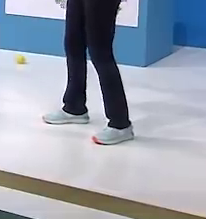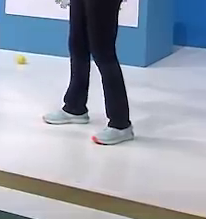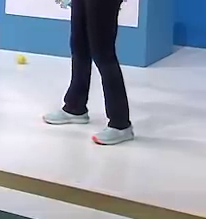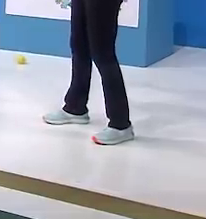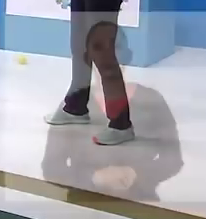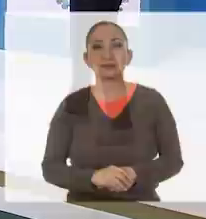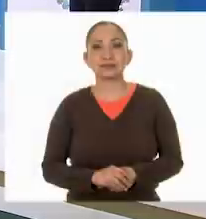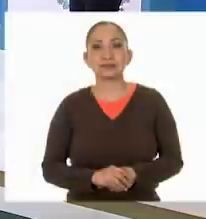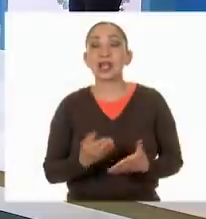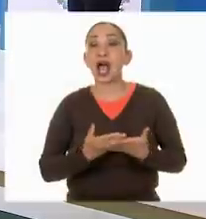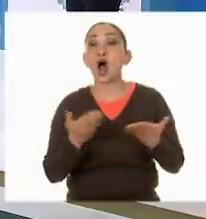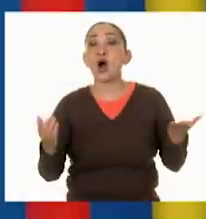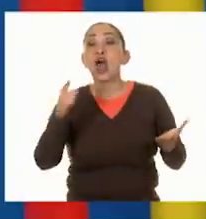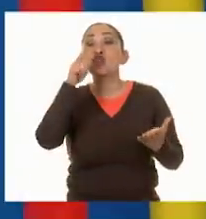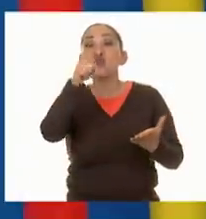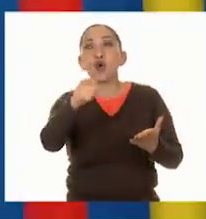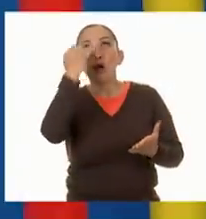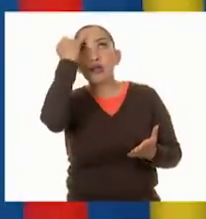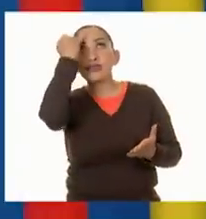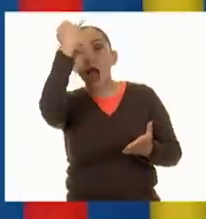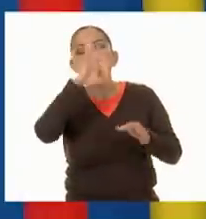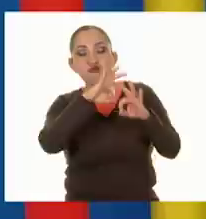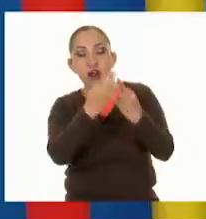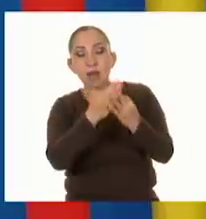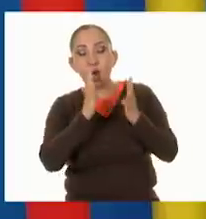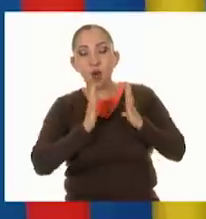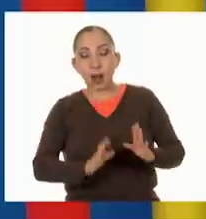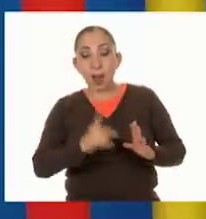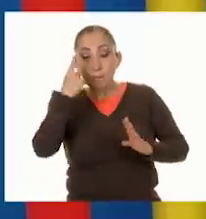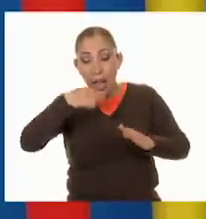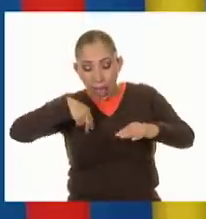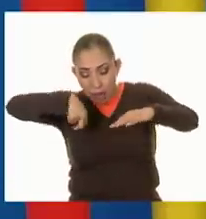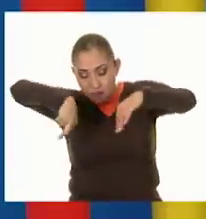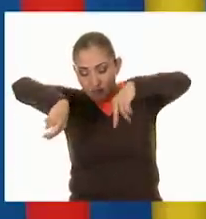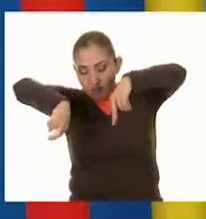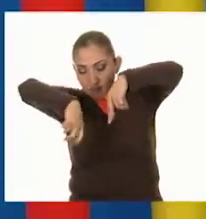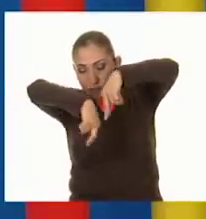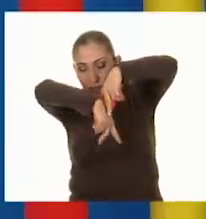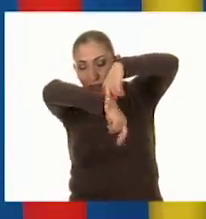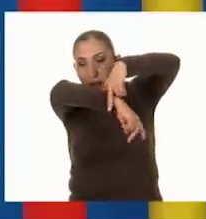Ahora adopta una postura en la que alguien pueda pasar por debajo de ti.